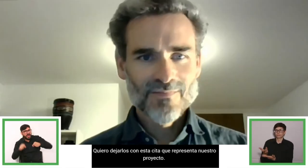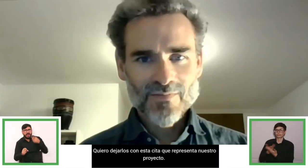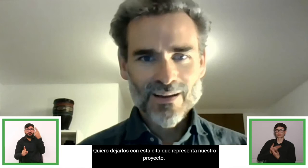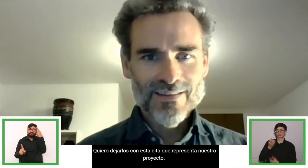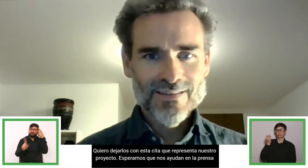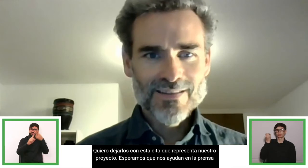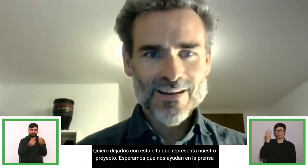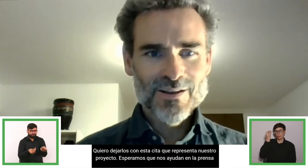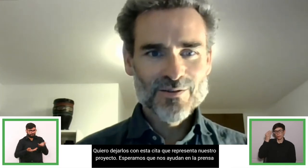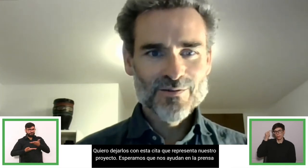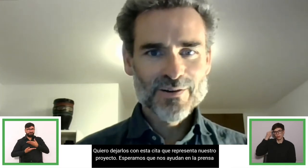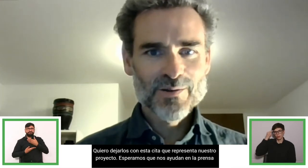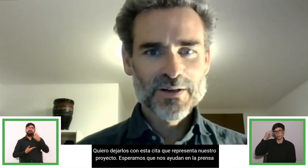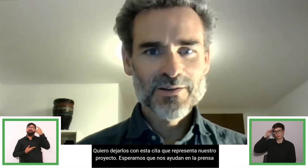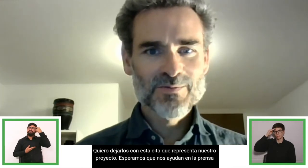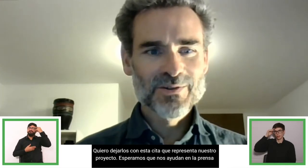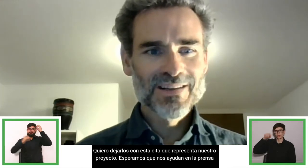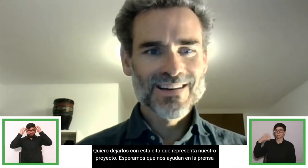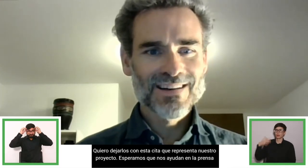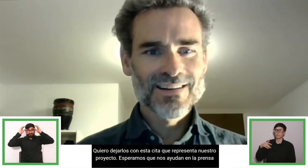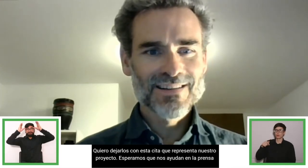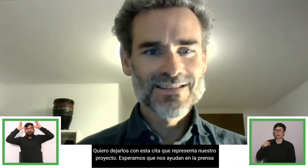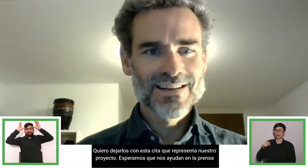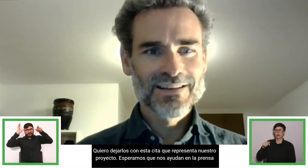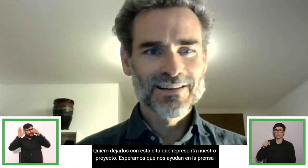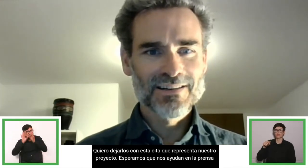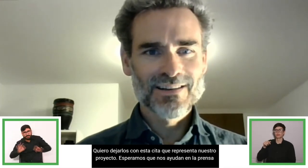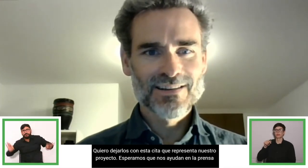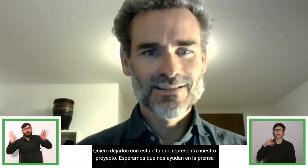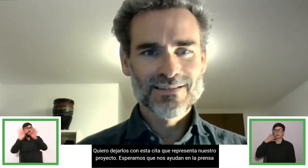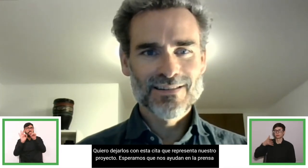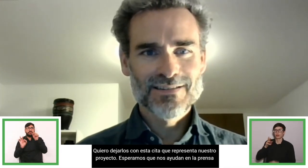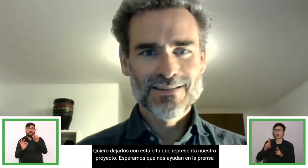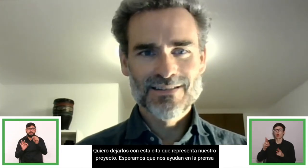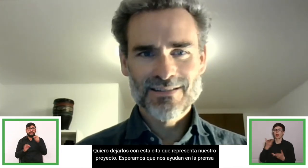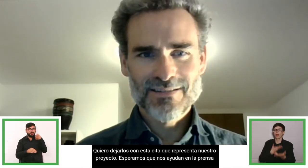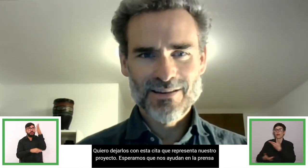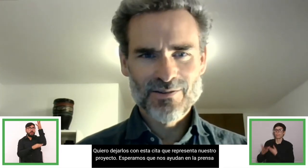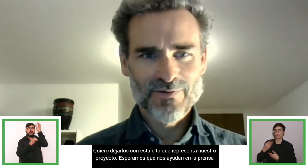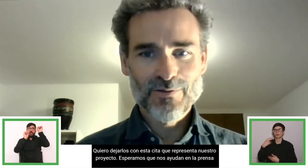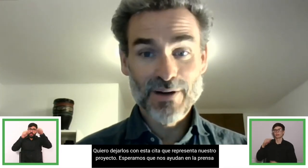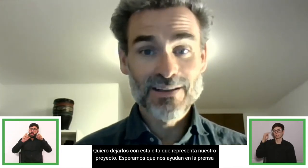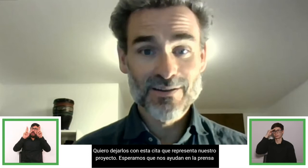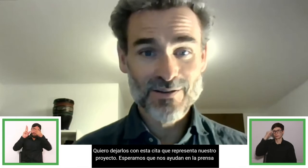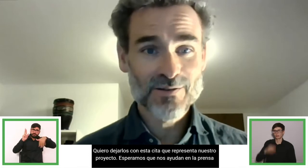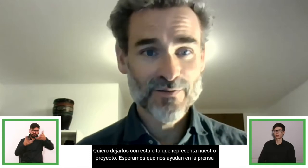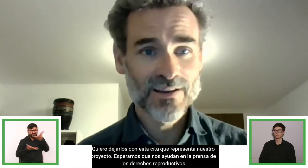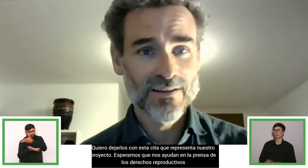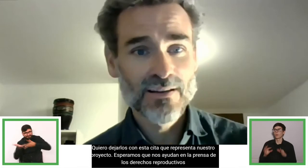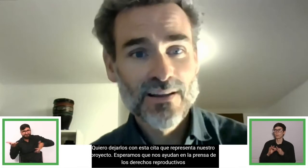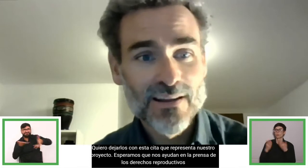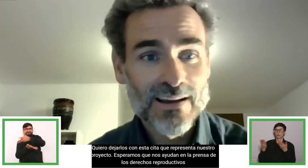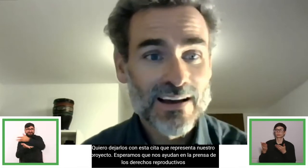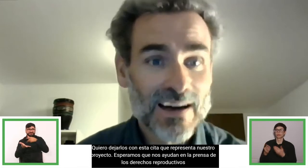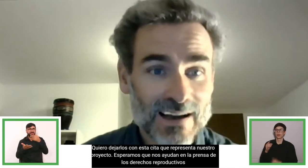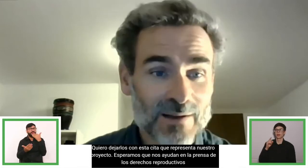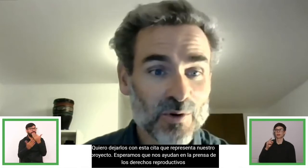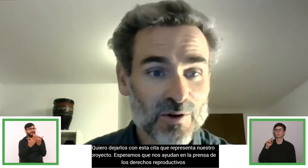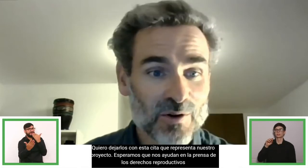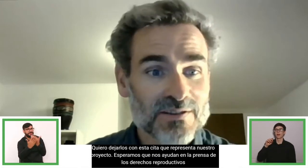important event. Thank you very much, Monica. Gracias, Monica y Diana. Muchas